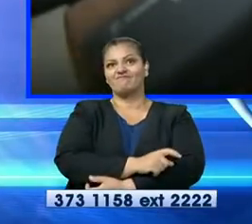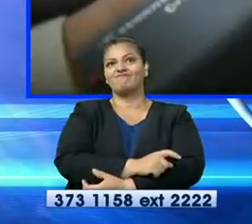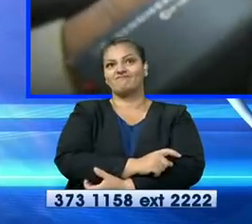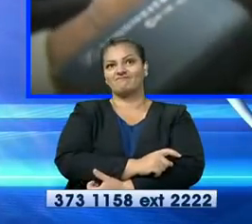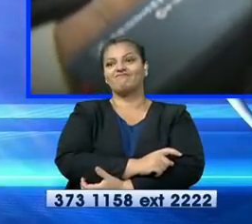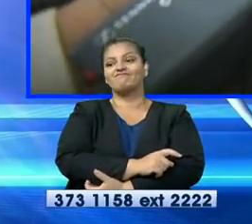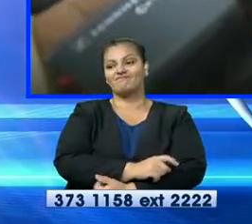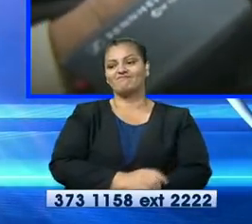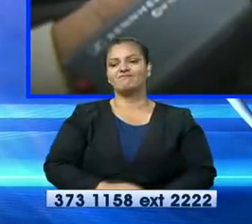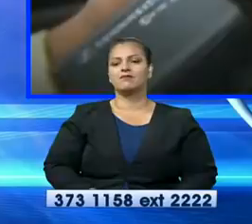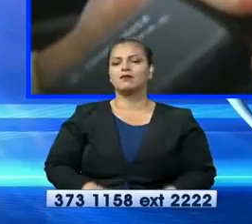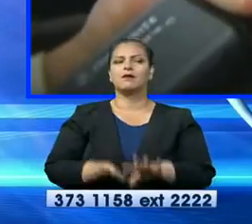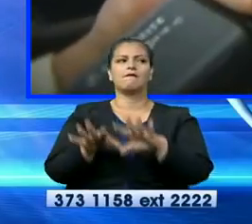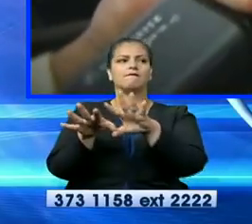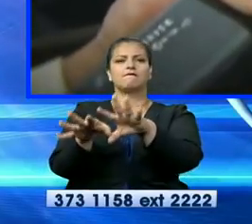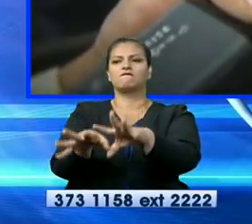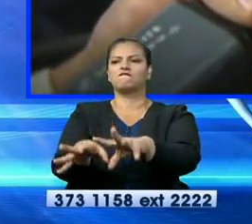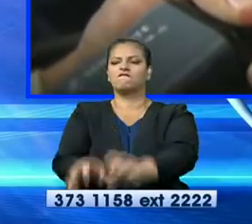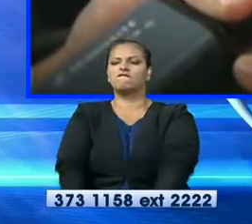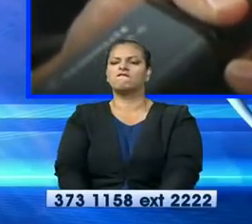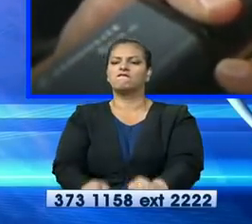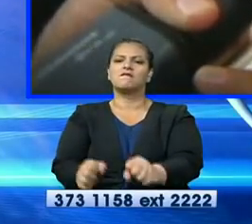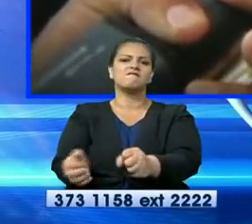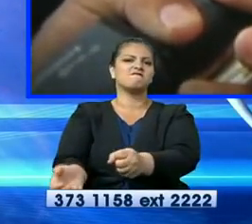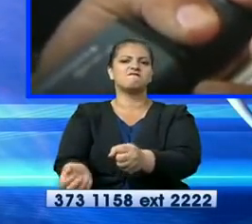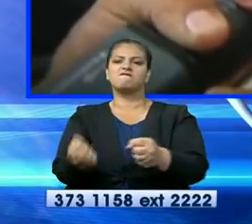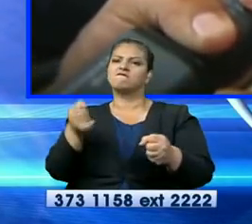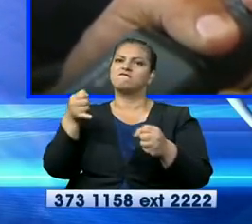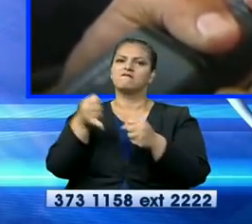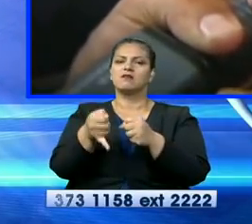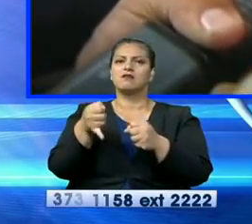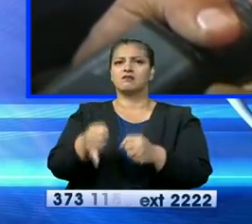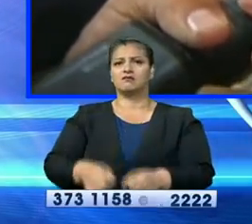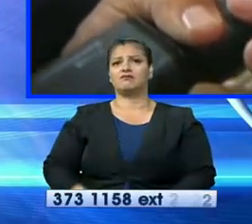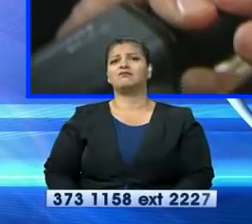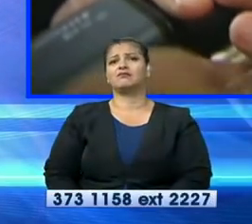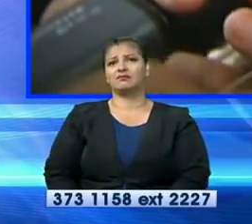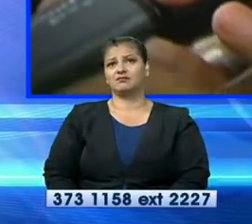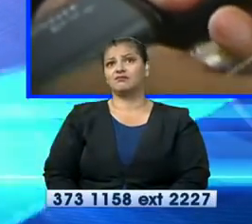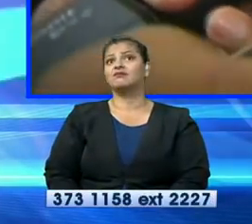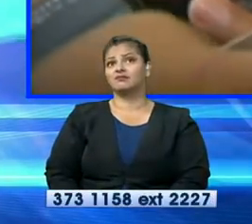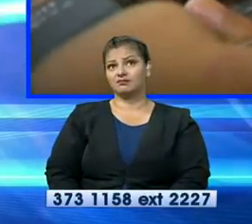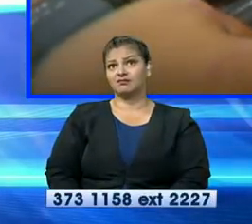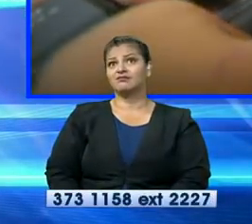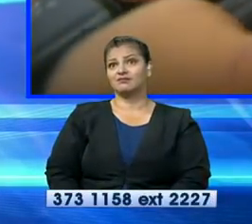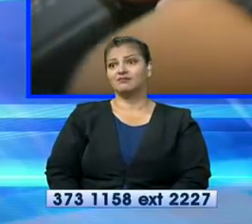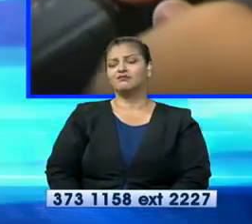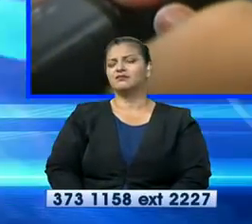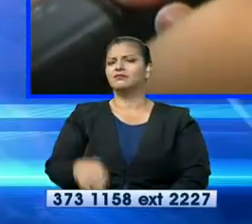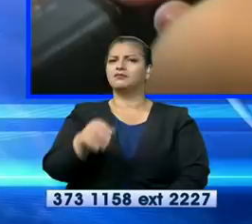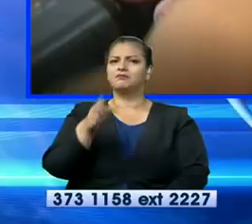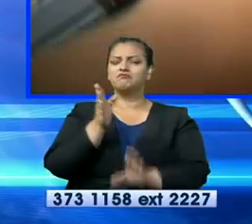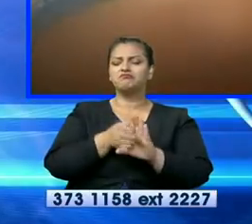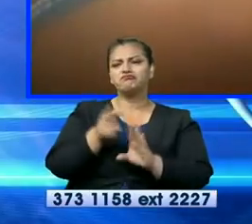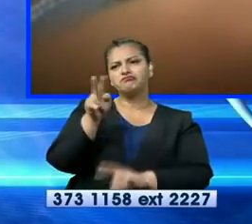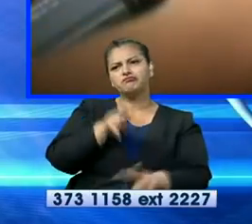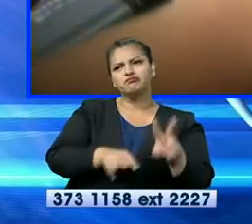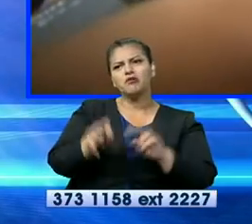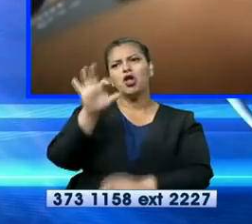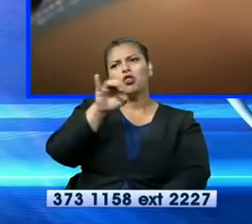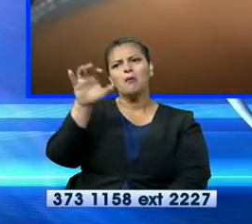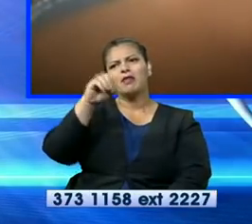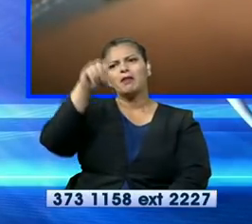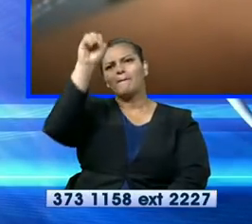más cercanas a la víctima familiares amigos profesores choferes que los